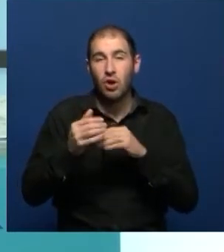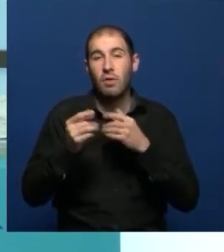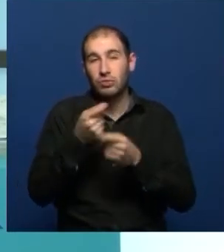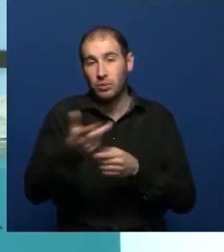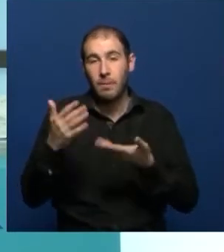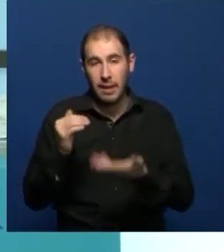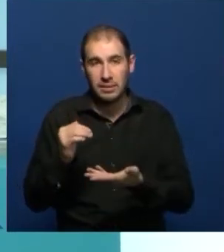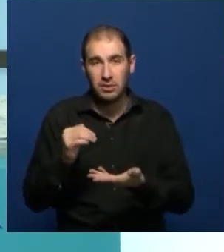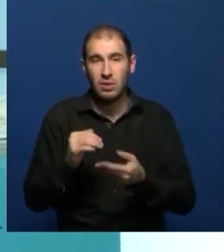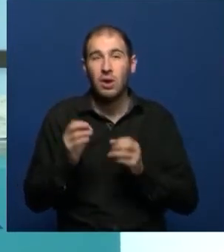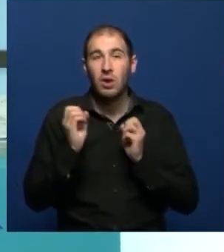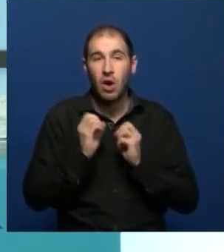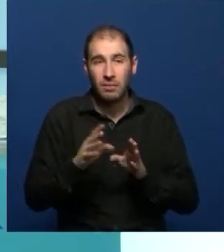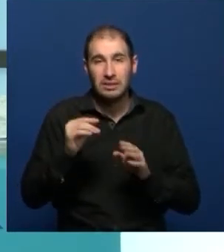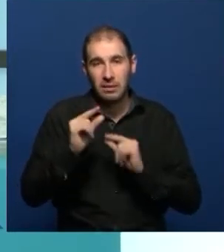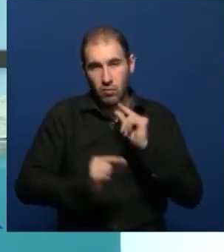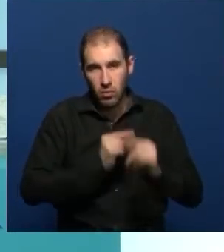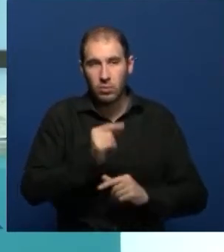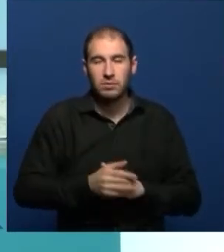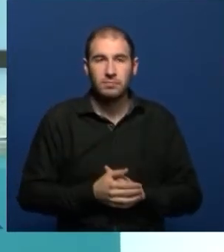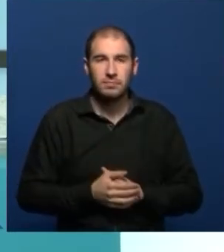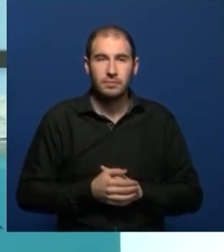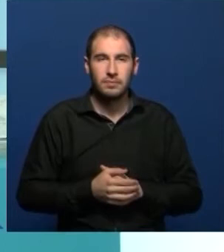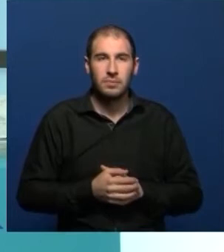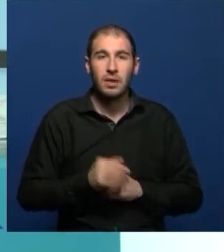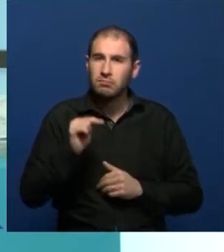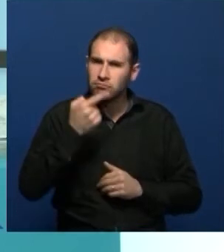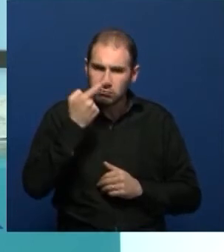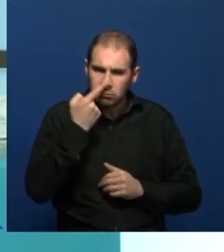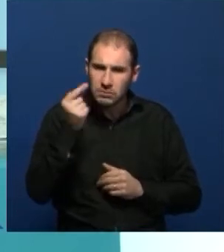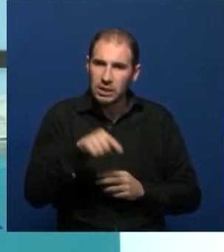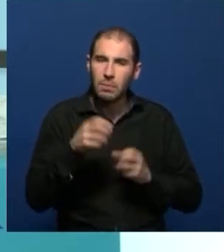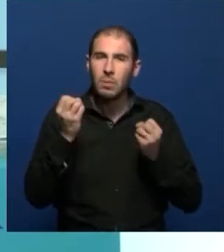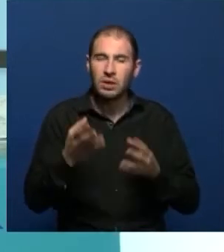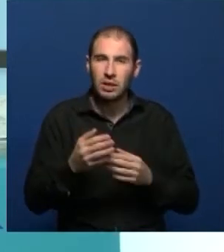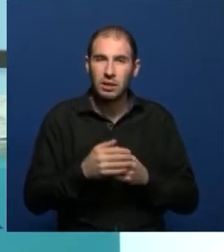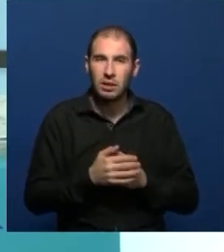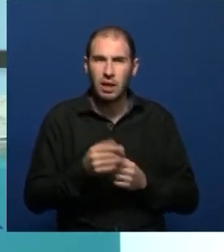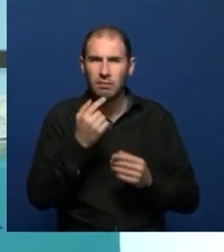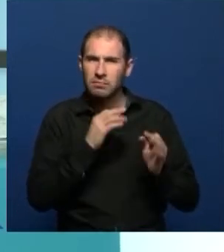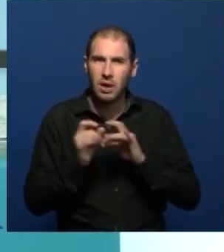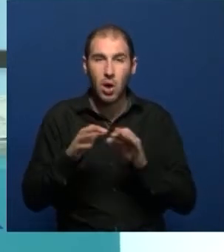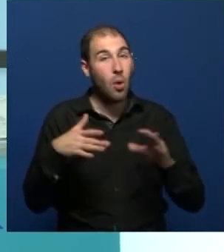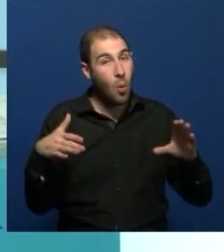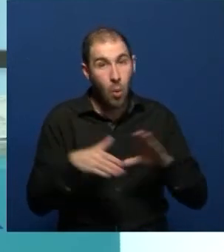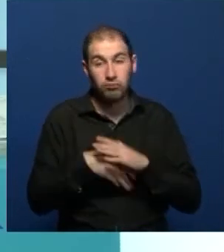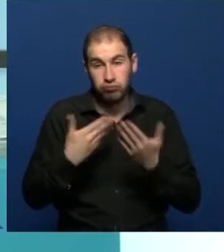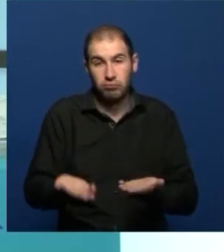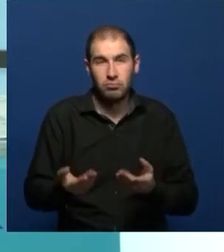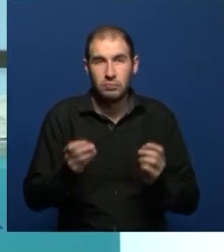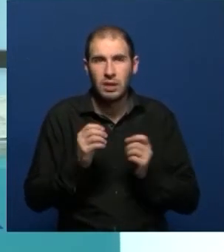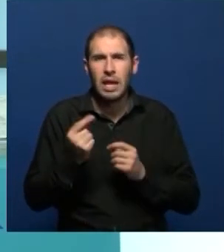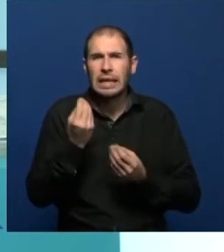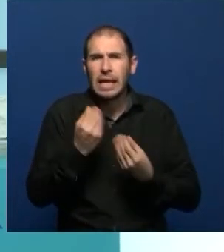básica que ya se está implementando es muy interesante porque nos pone a discutir precisamente